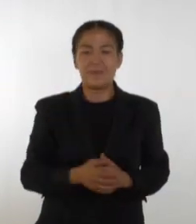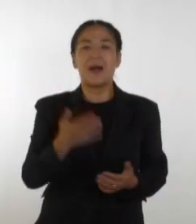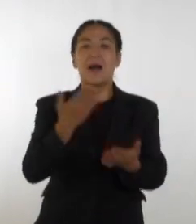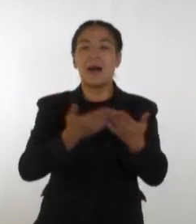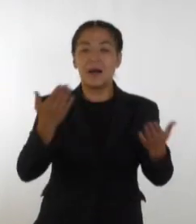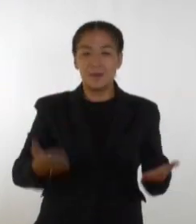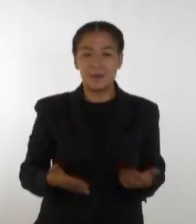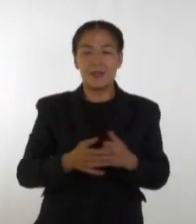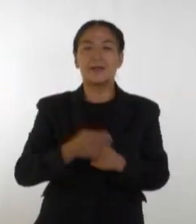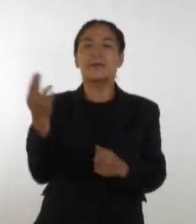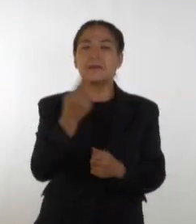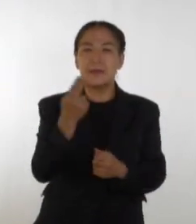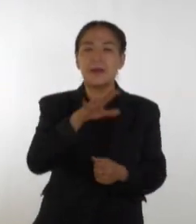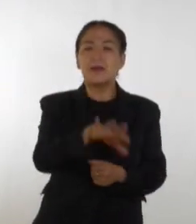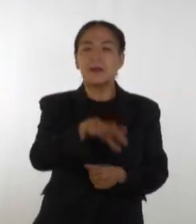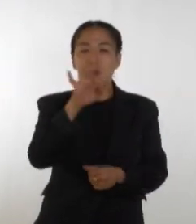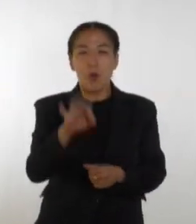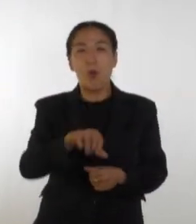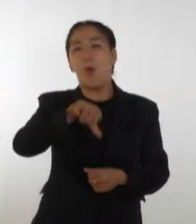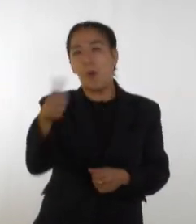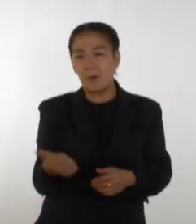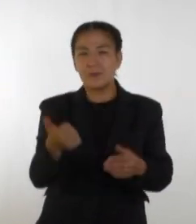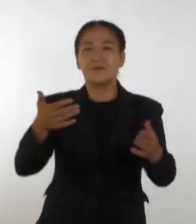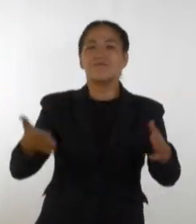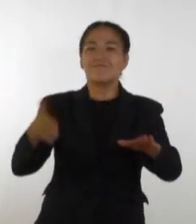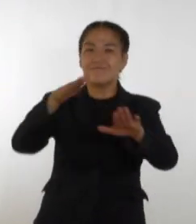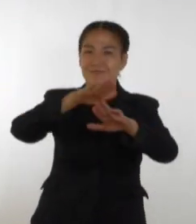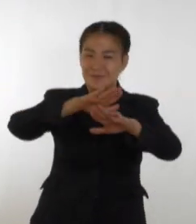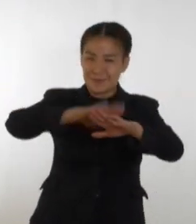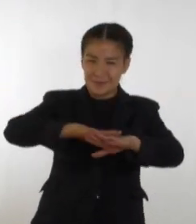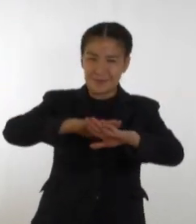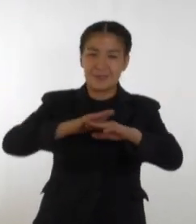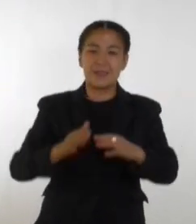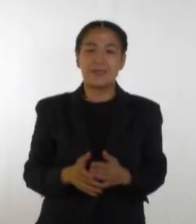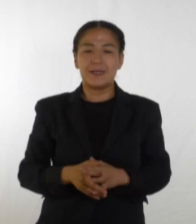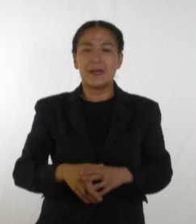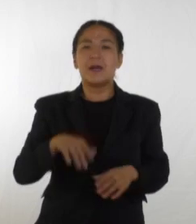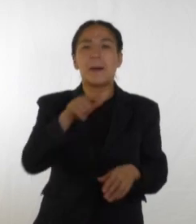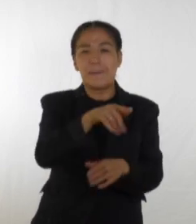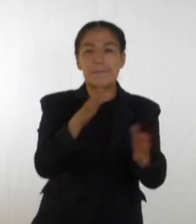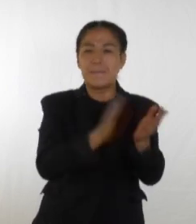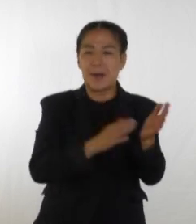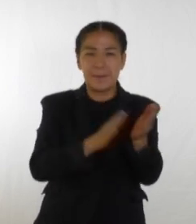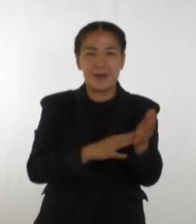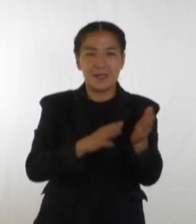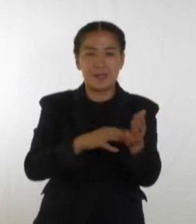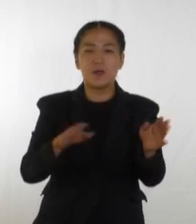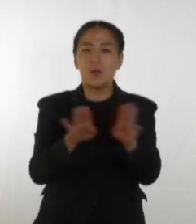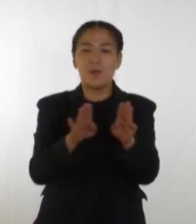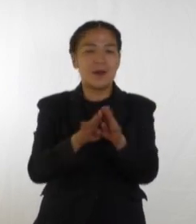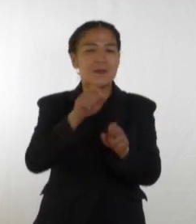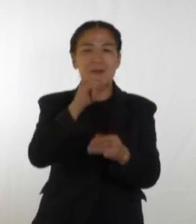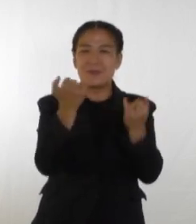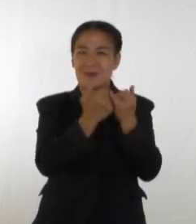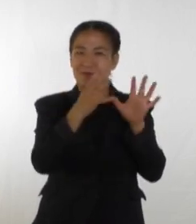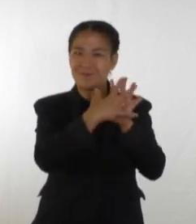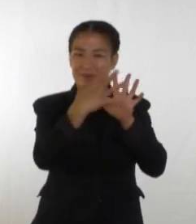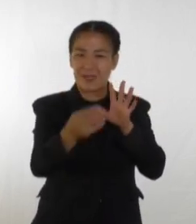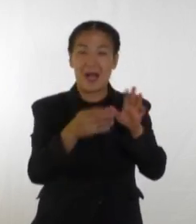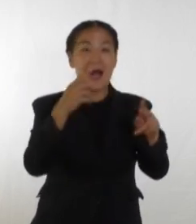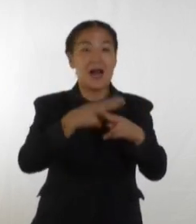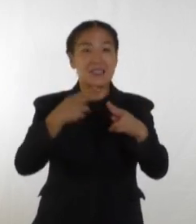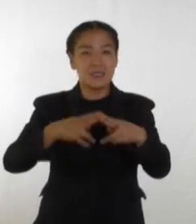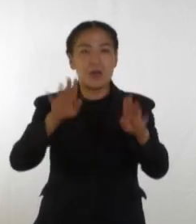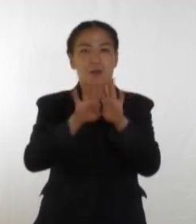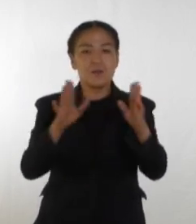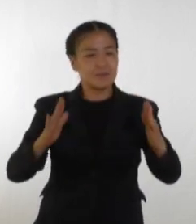Muy bien. Ahora necesitamos encontrar la otra diagonal. Doblamos nuestra pieza de papel sobre la otra diagonal hasta